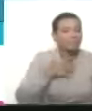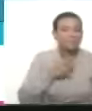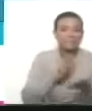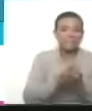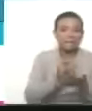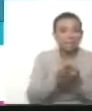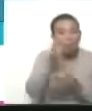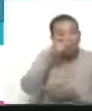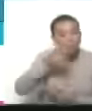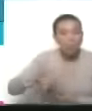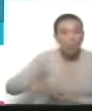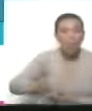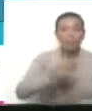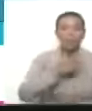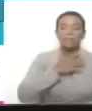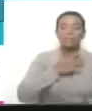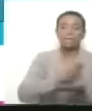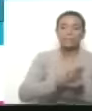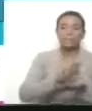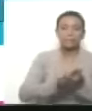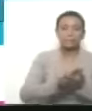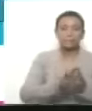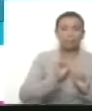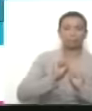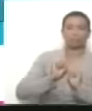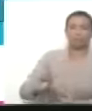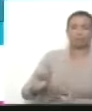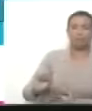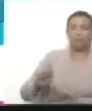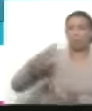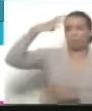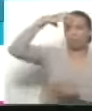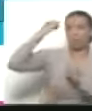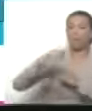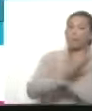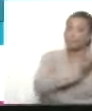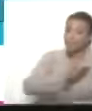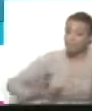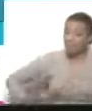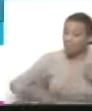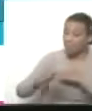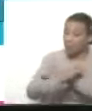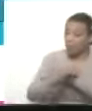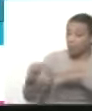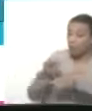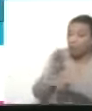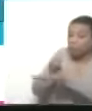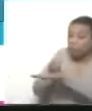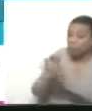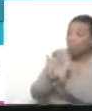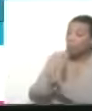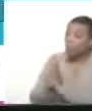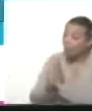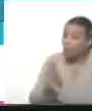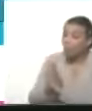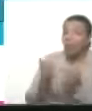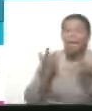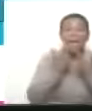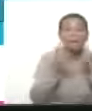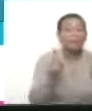de un pueblo noble digno antiimperialista señor presidente de Guyana se está metiendo con una nación de